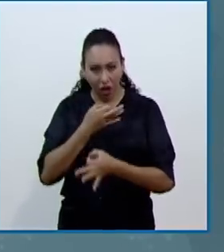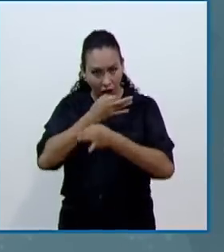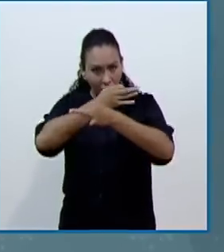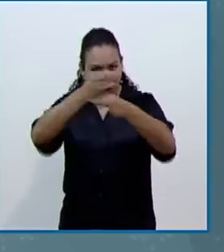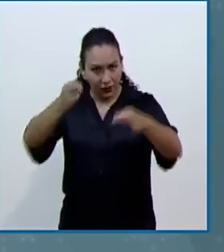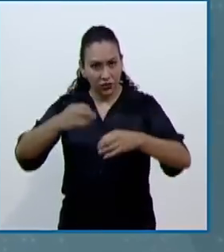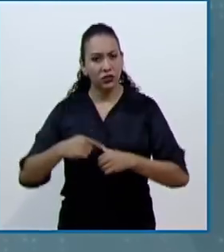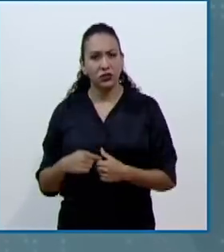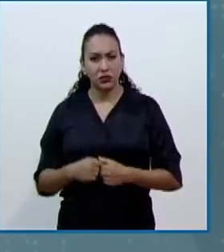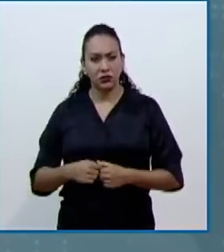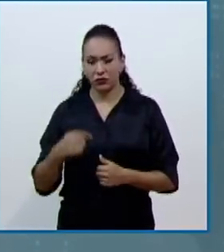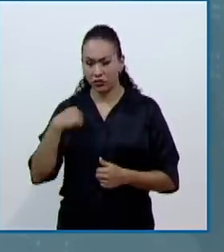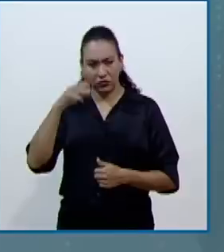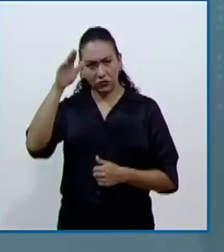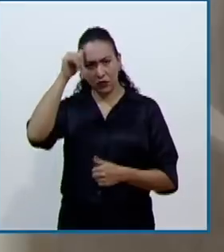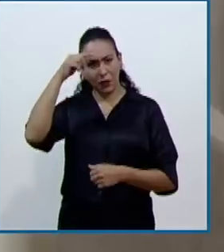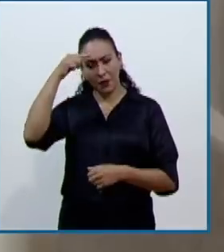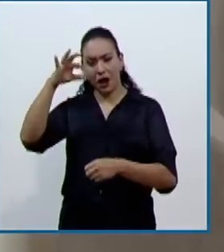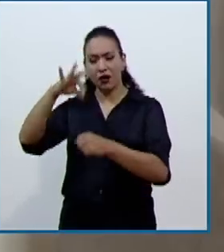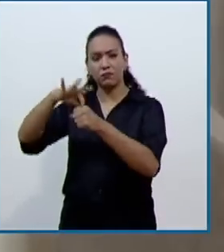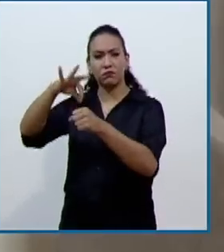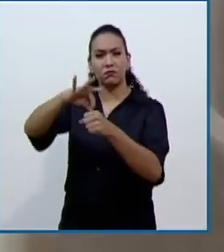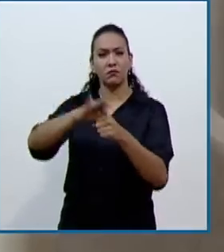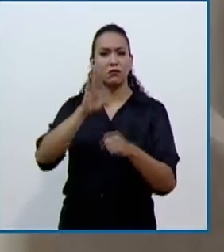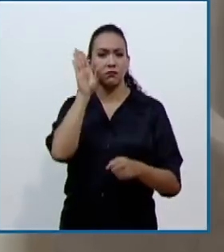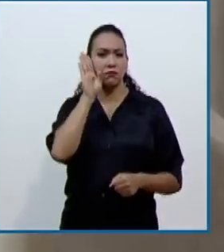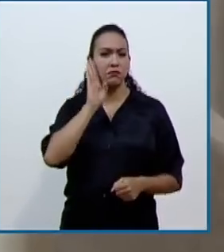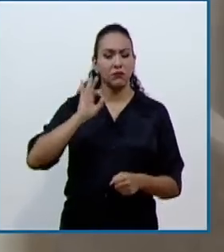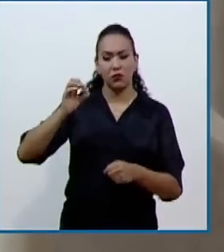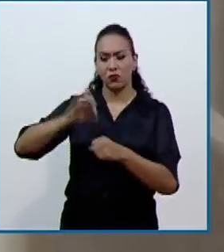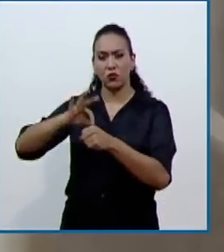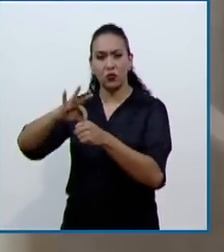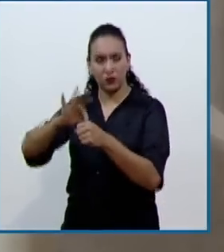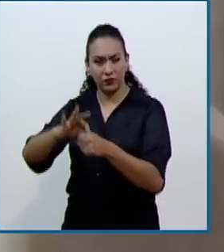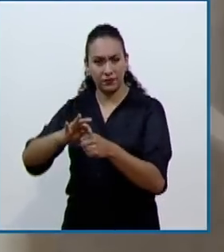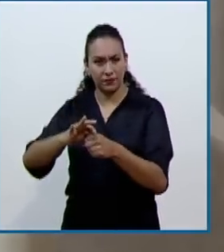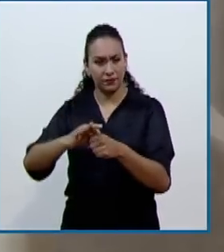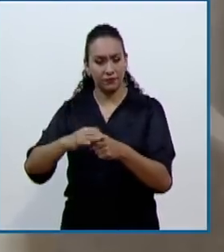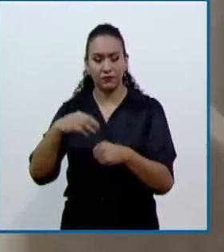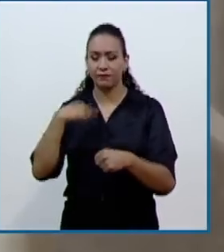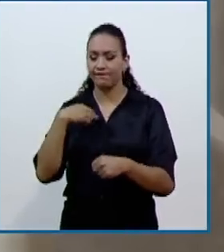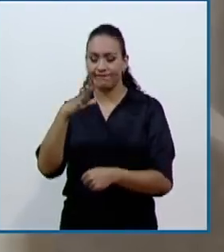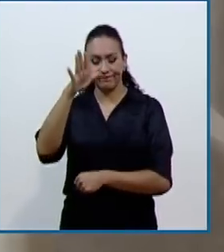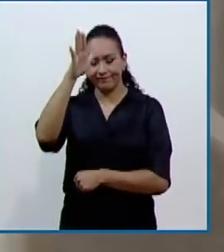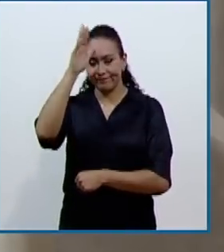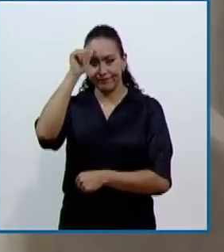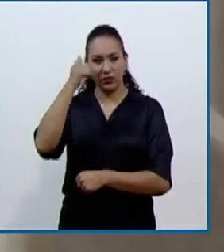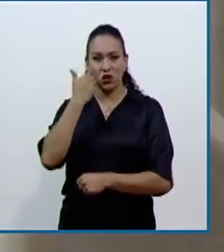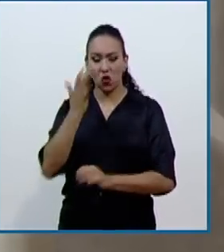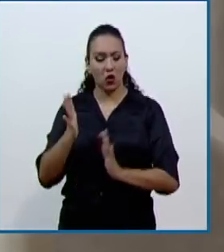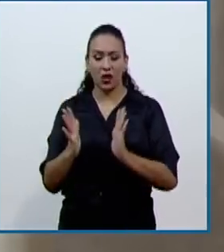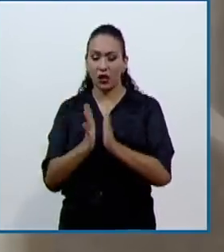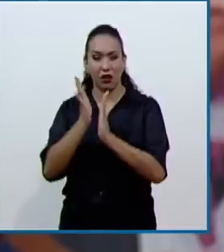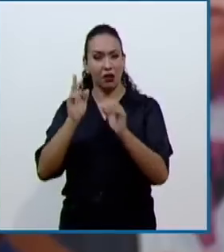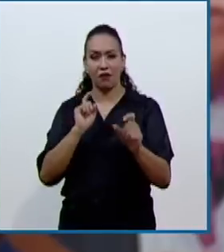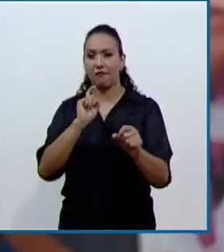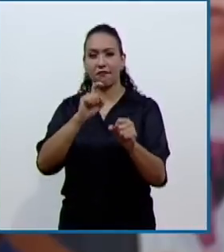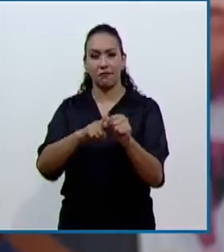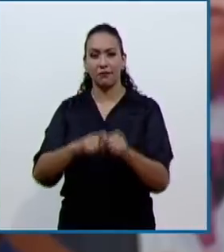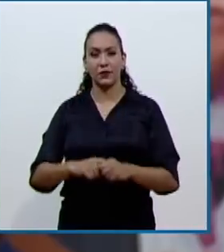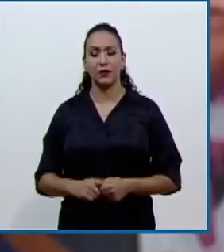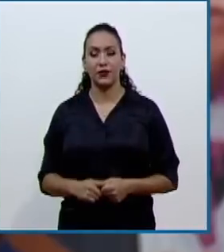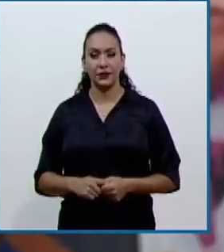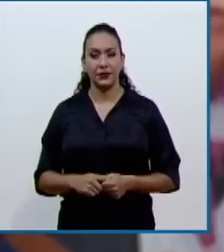electoral extraordinario 2024-2025 para la designación de personas ministras de la Suprema Corte de Justicia de la